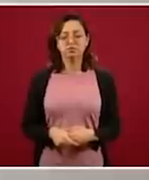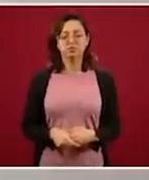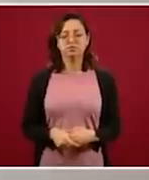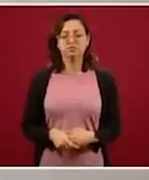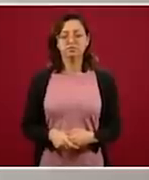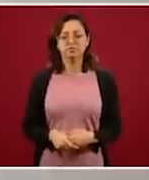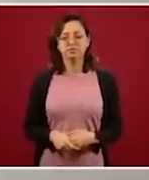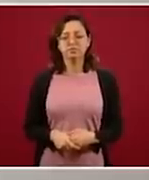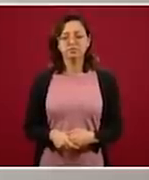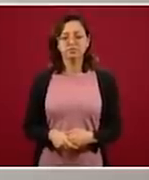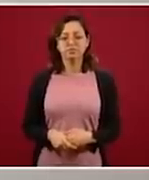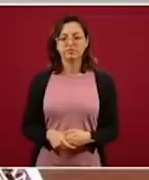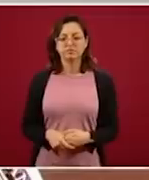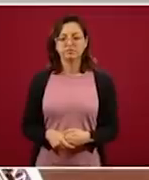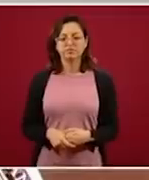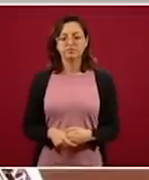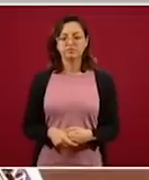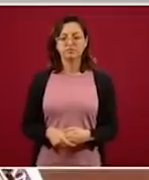Y